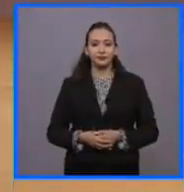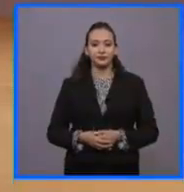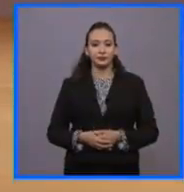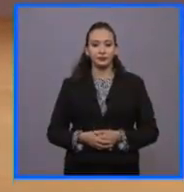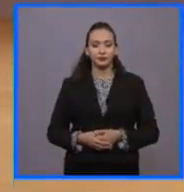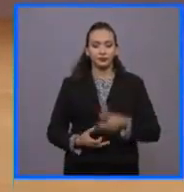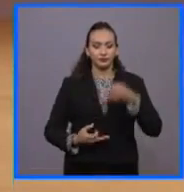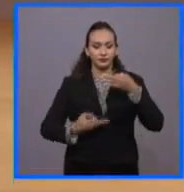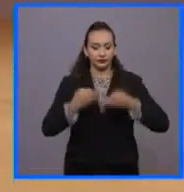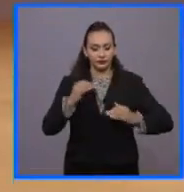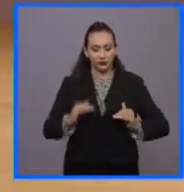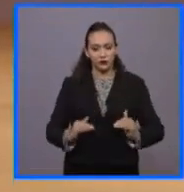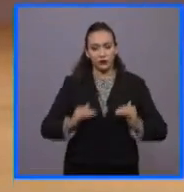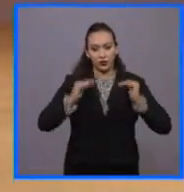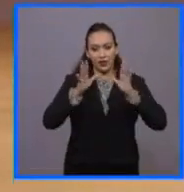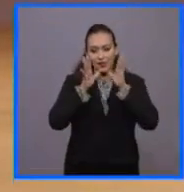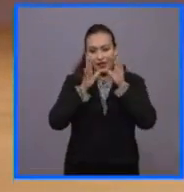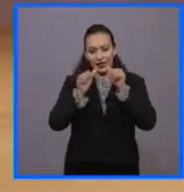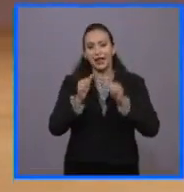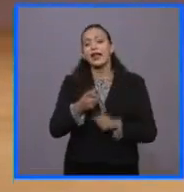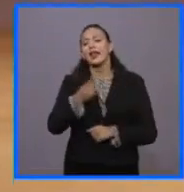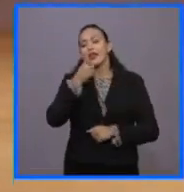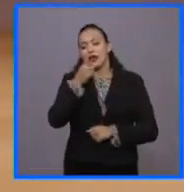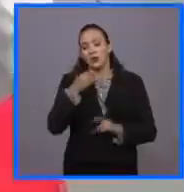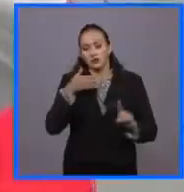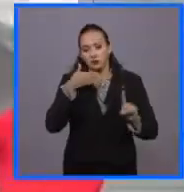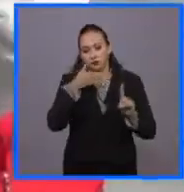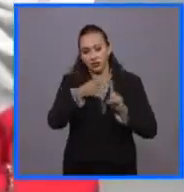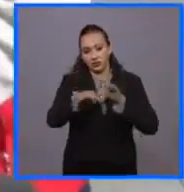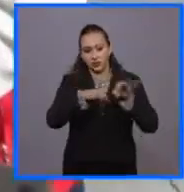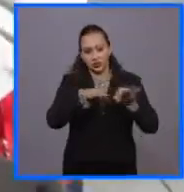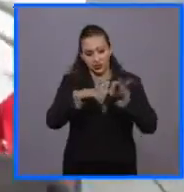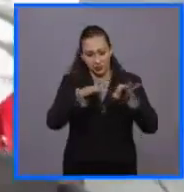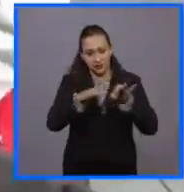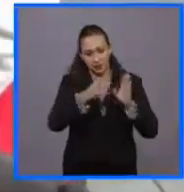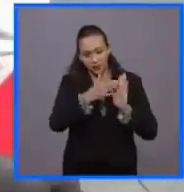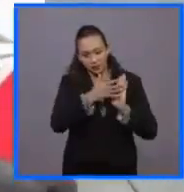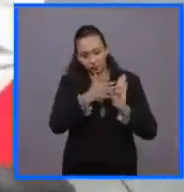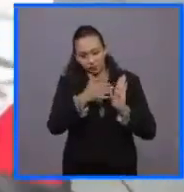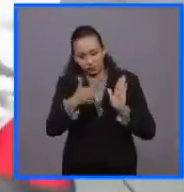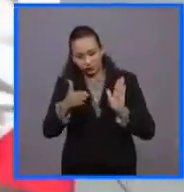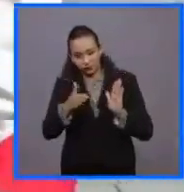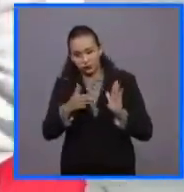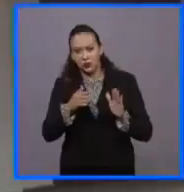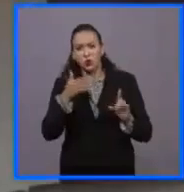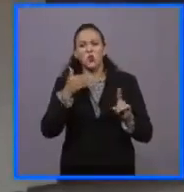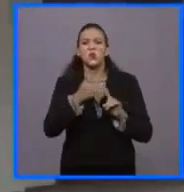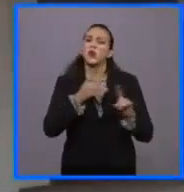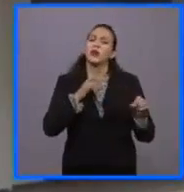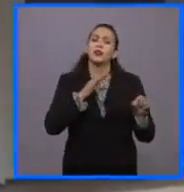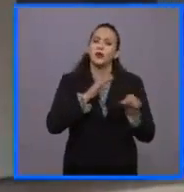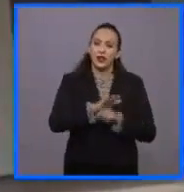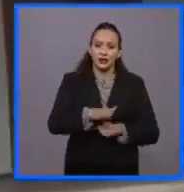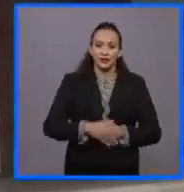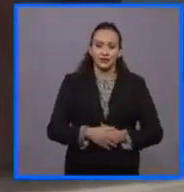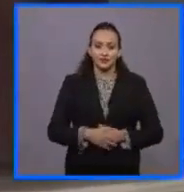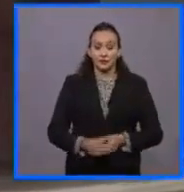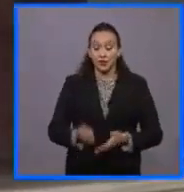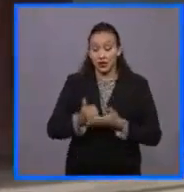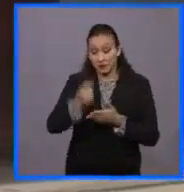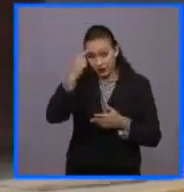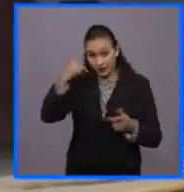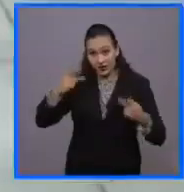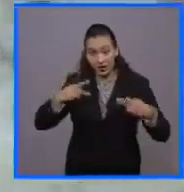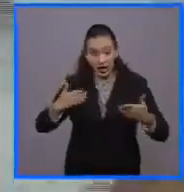El Tribunal Superior Agrario destacó que el objetivo de las jornadas itinerantes tiene como objetivo brindar el acceso a la